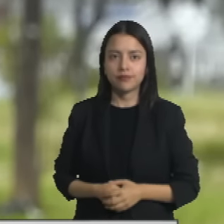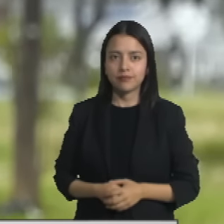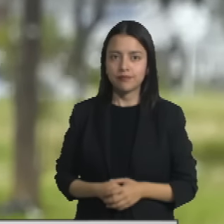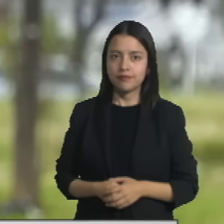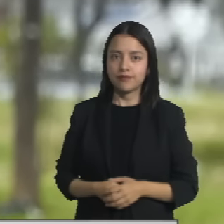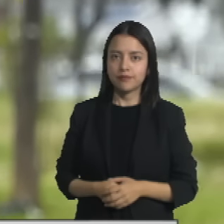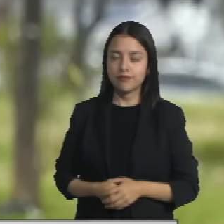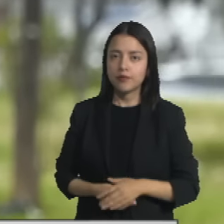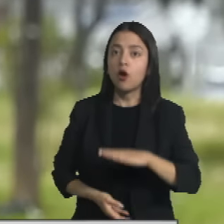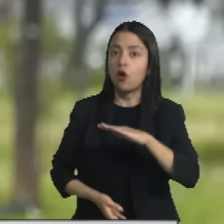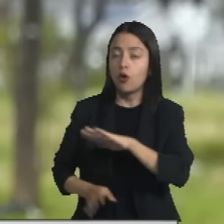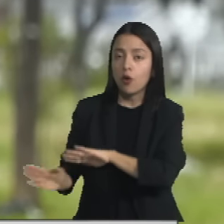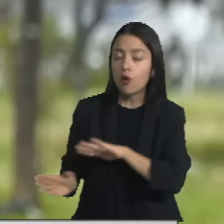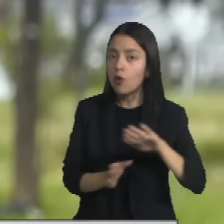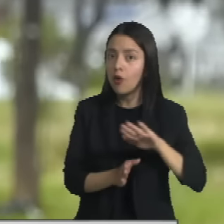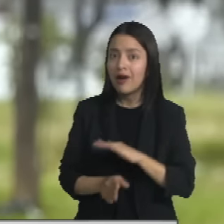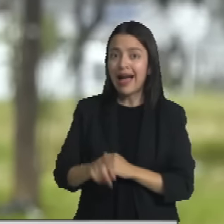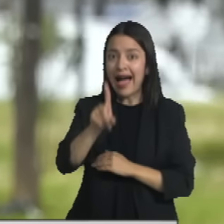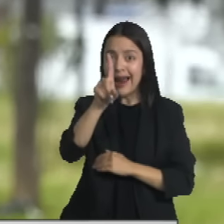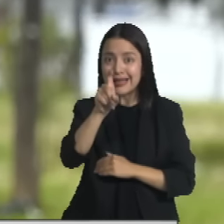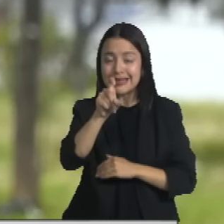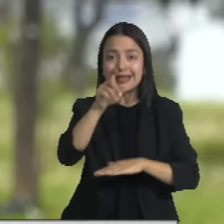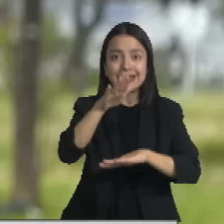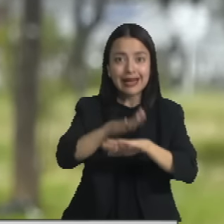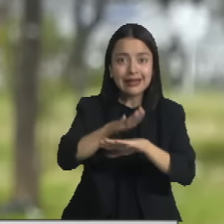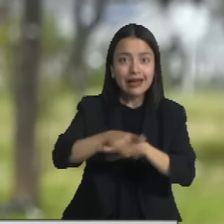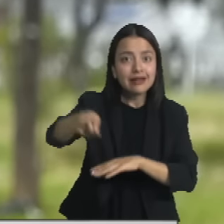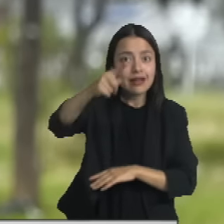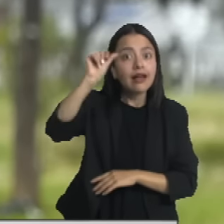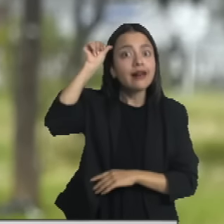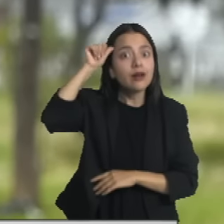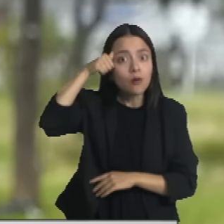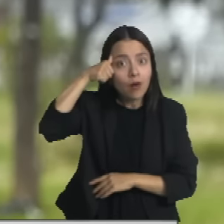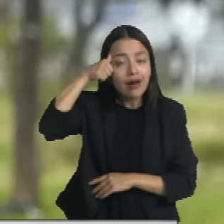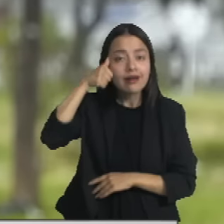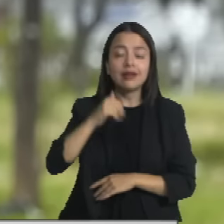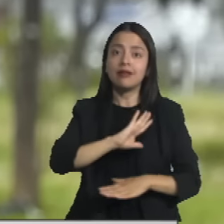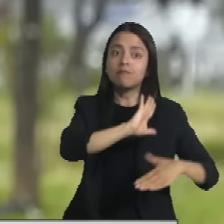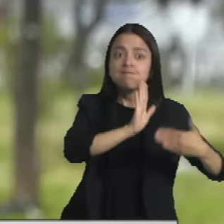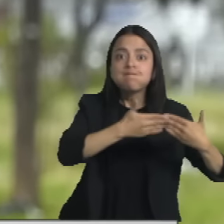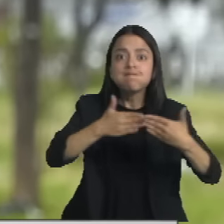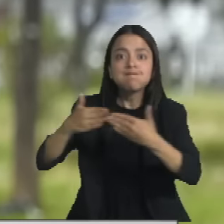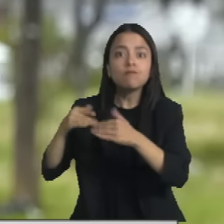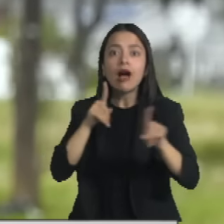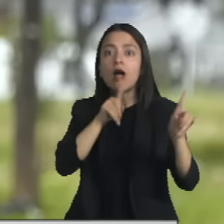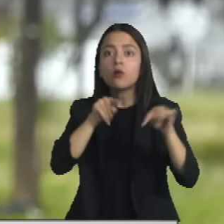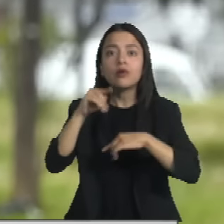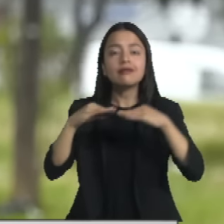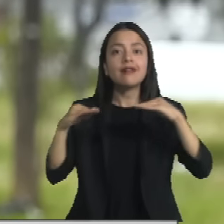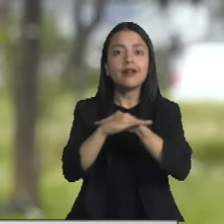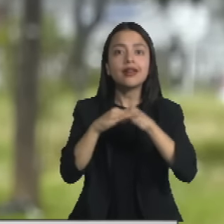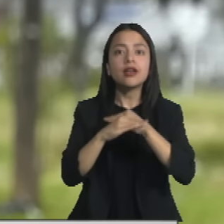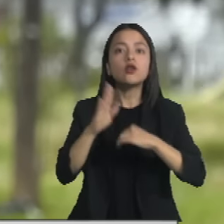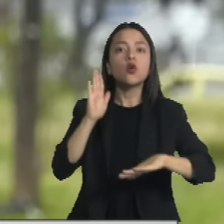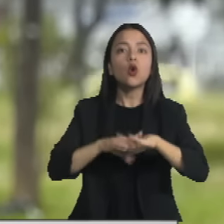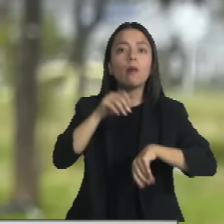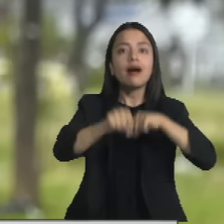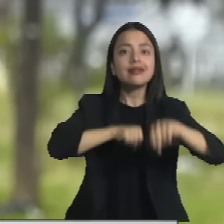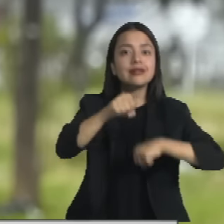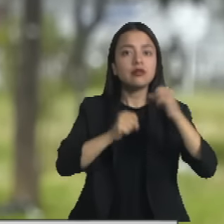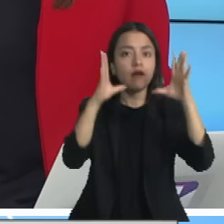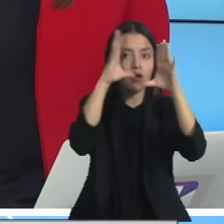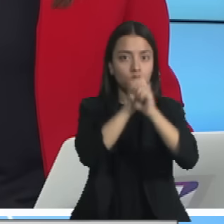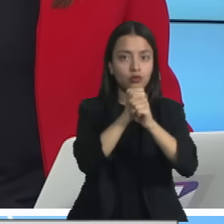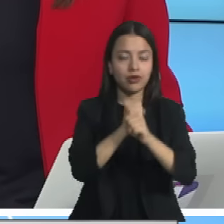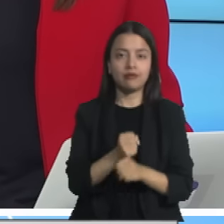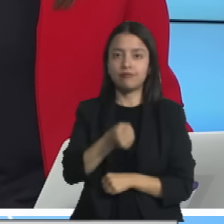audiencia que a partir de las 6 de la tarde en toda la capital de la República habrá jornada de ciclovía nocturna. Es por ahora la información entonces que emitimos desde